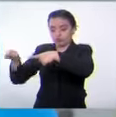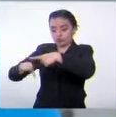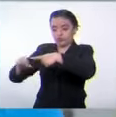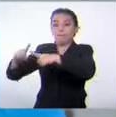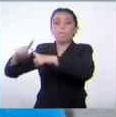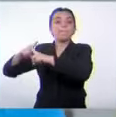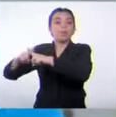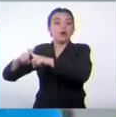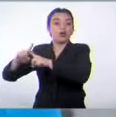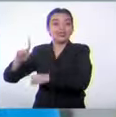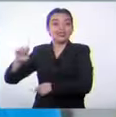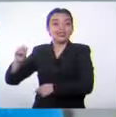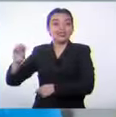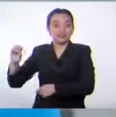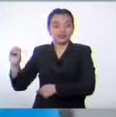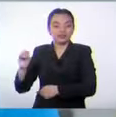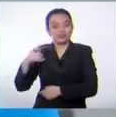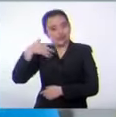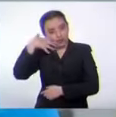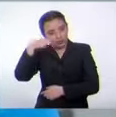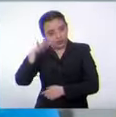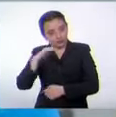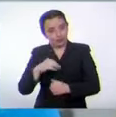Ahora veamos un ejemplo.